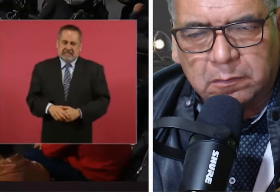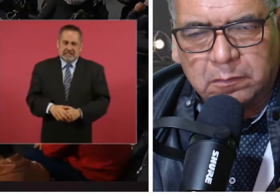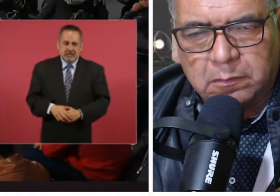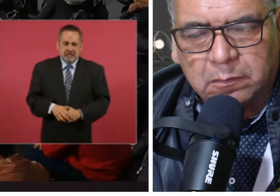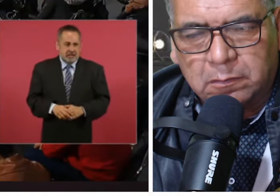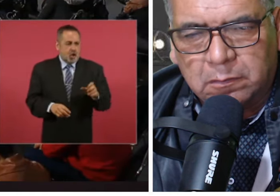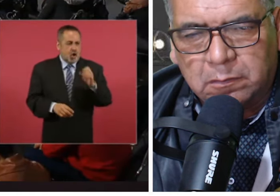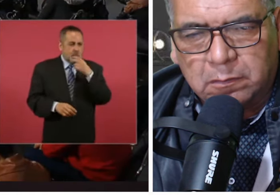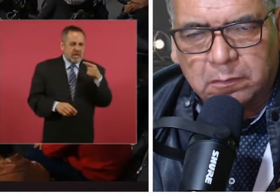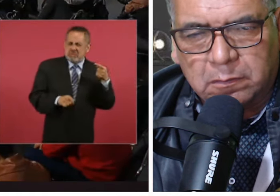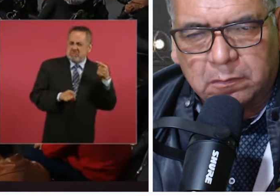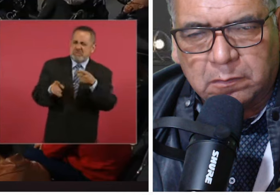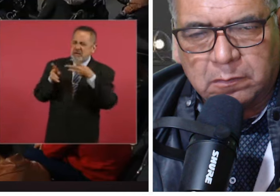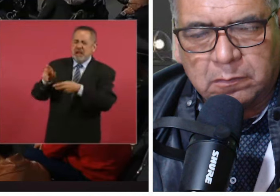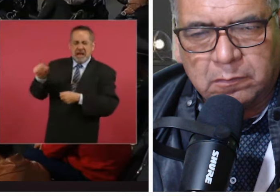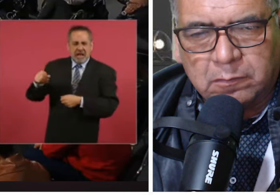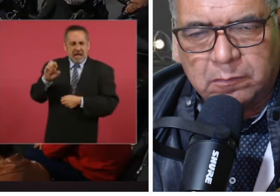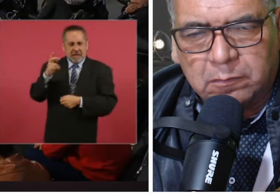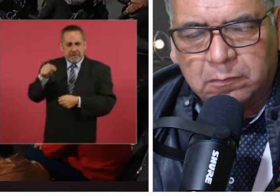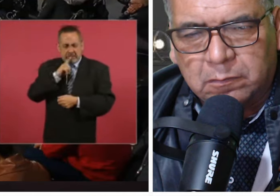donde Oteiza le está